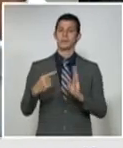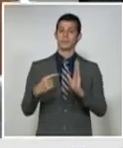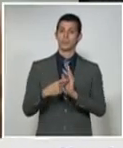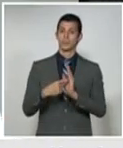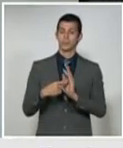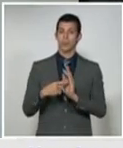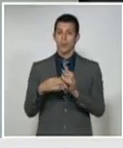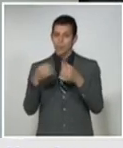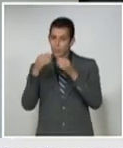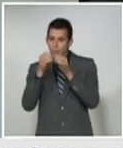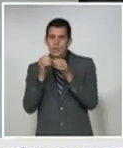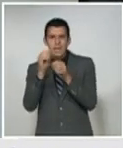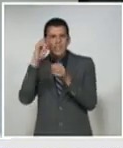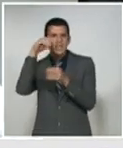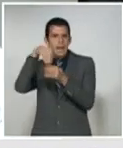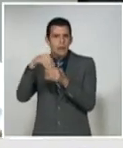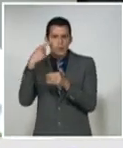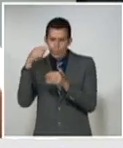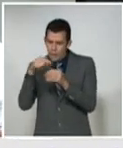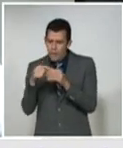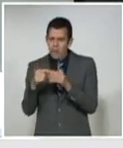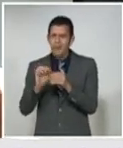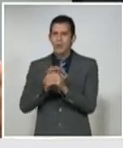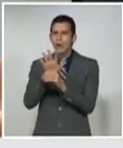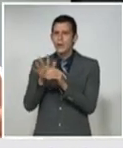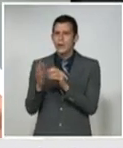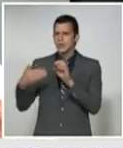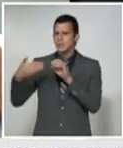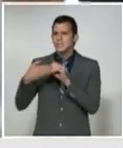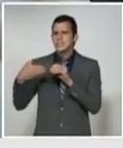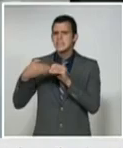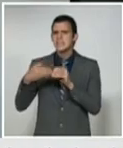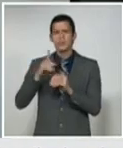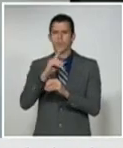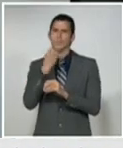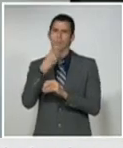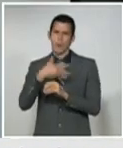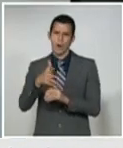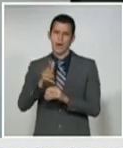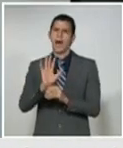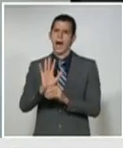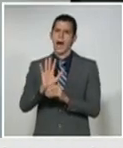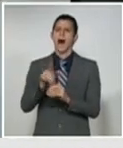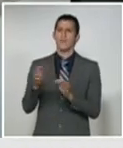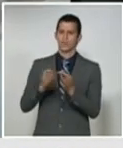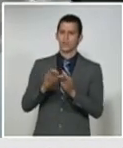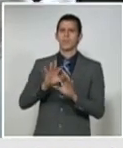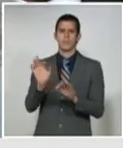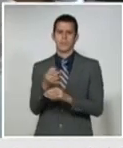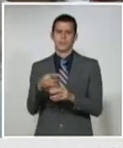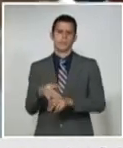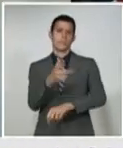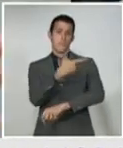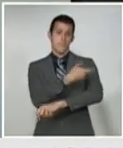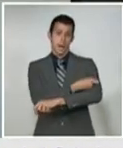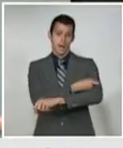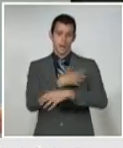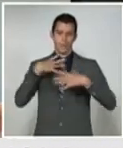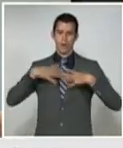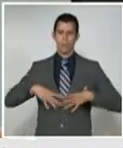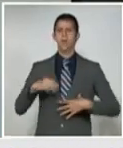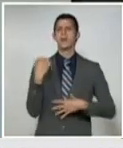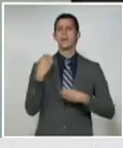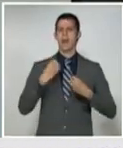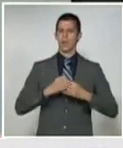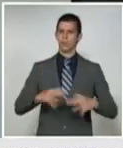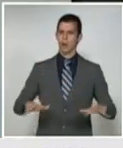Eso también está demostrado. La cuarta cosa que hay que demostrar entonces es que corta la transmisión a nivel poblacional. Eso todavía no lo